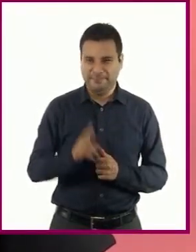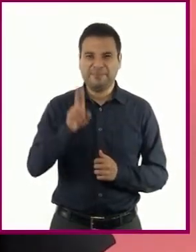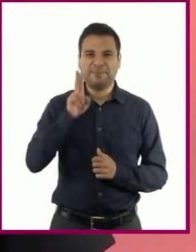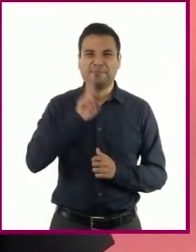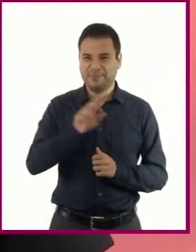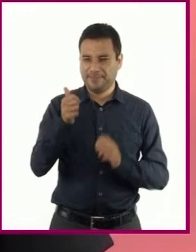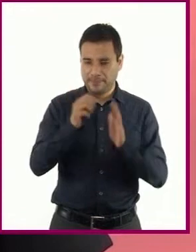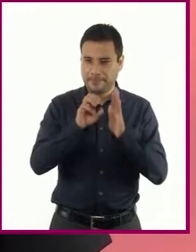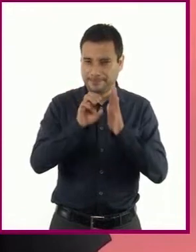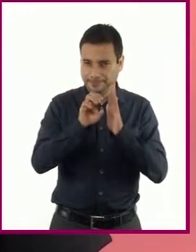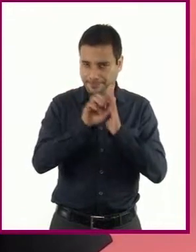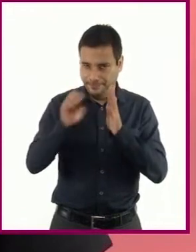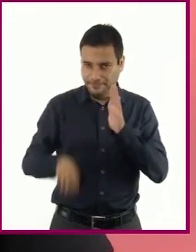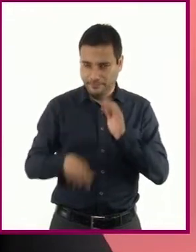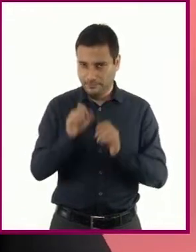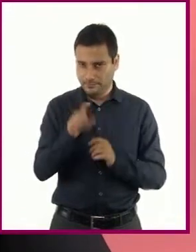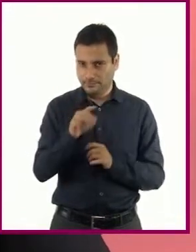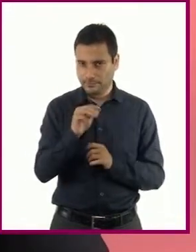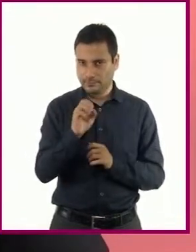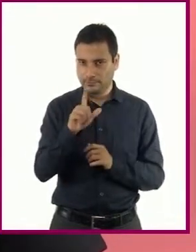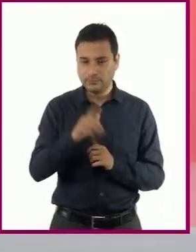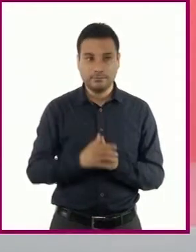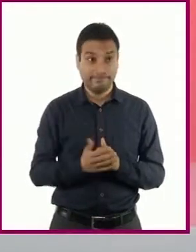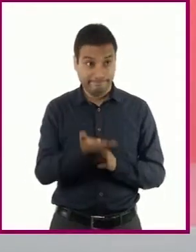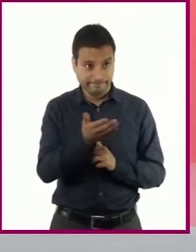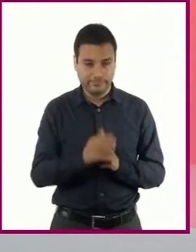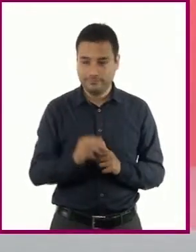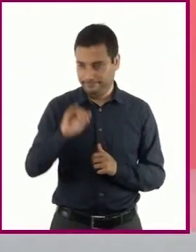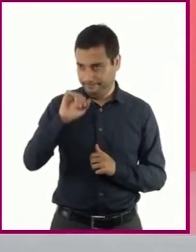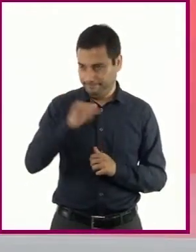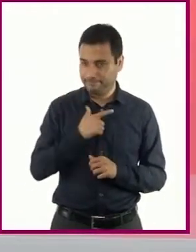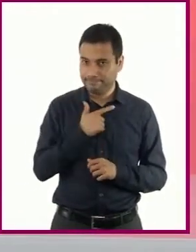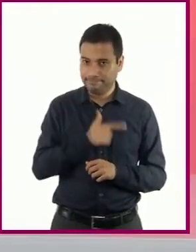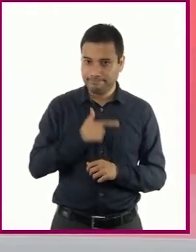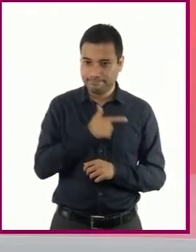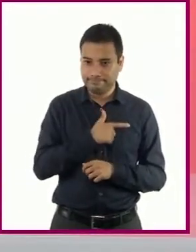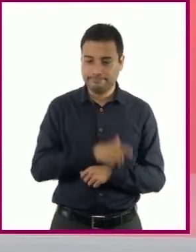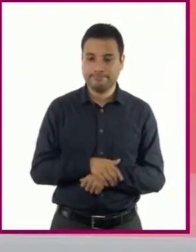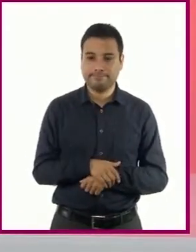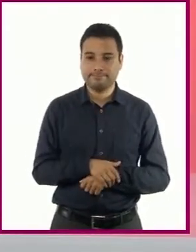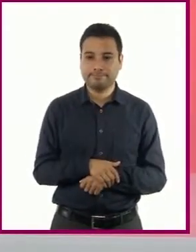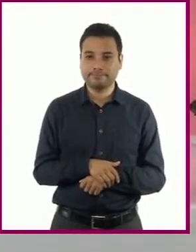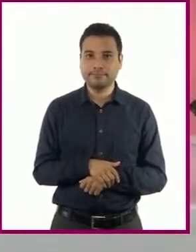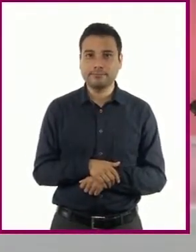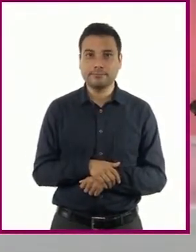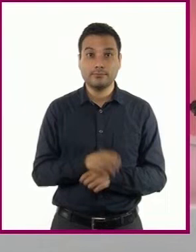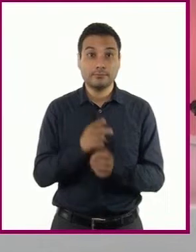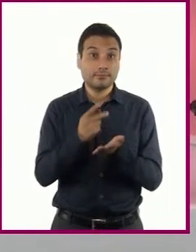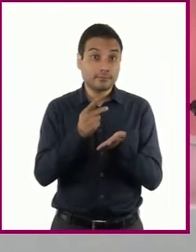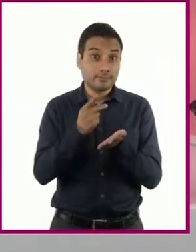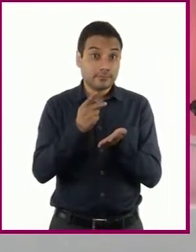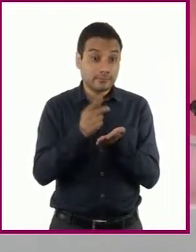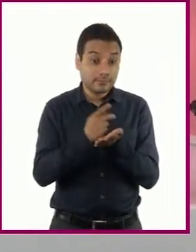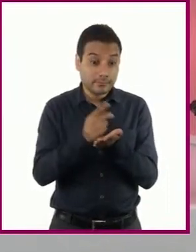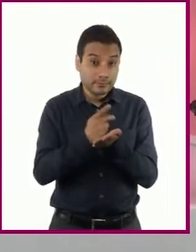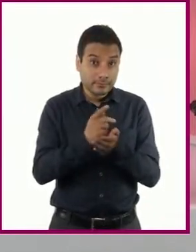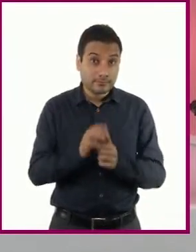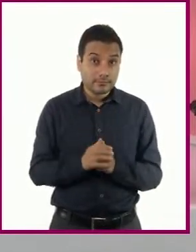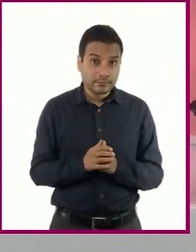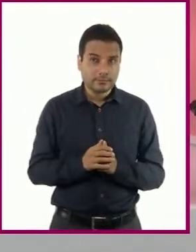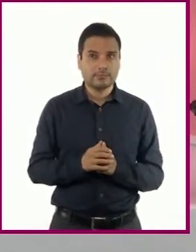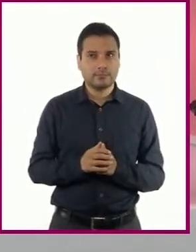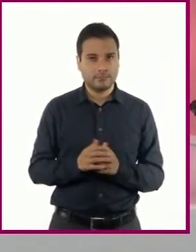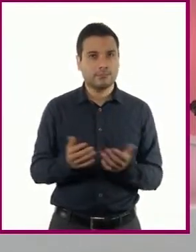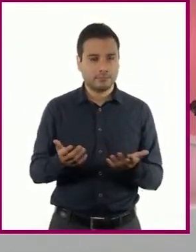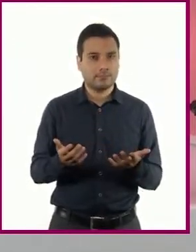otra actividad relacionada con el mol, maestra. Claro que sí, maestra. La plata es un metal de transición